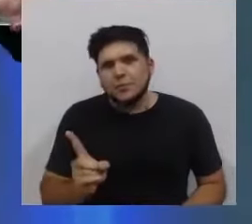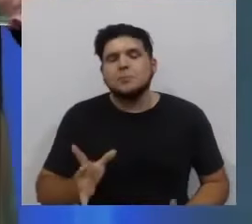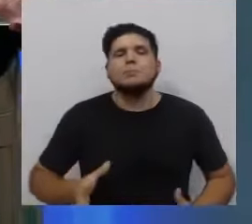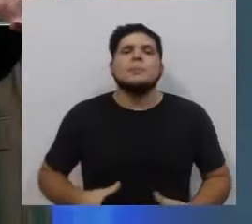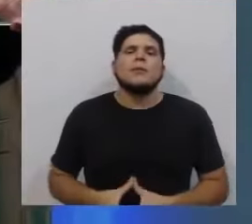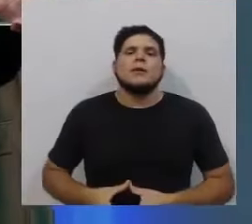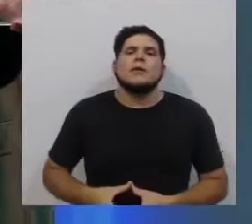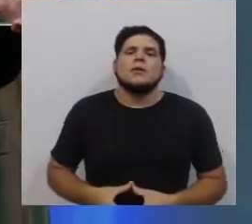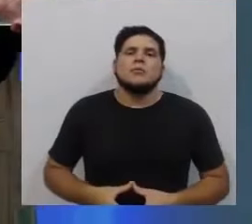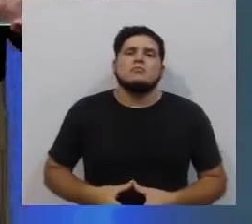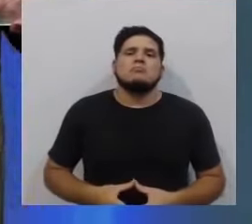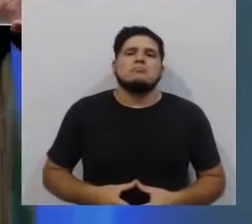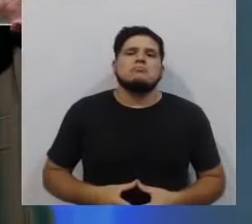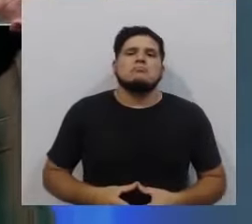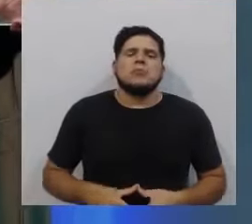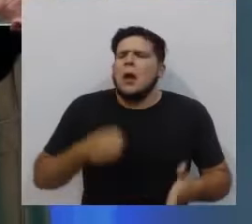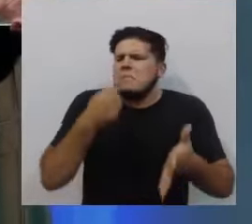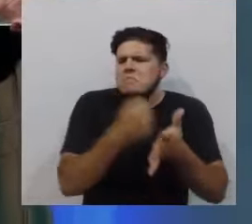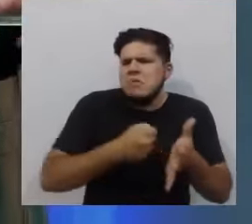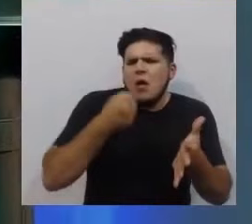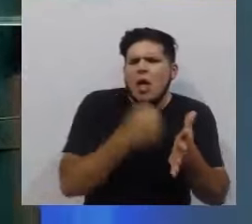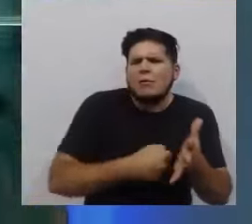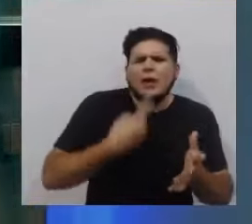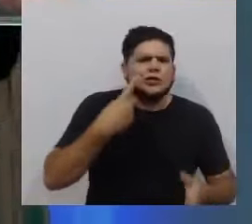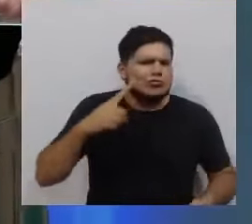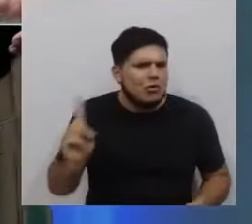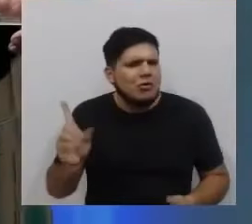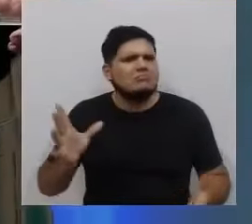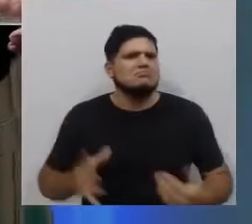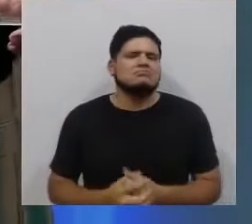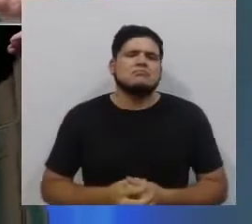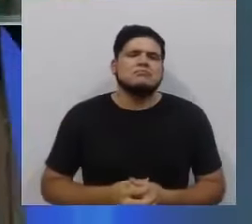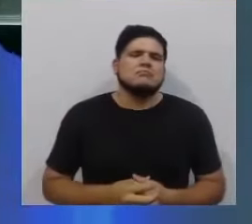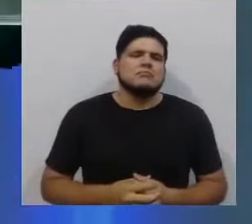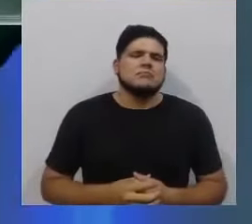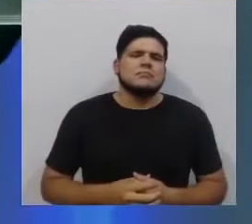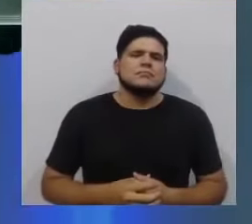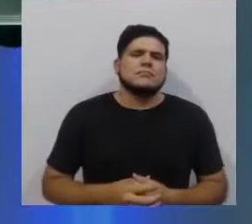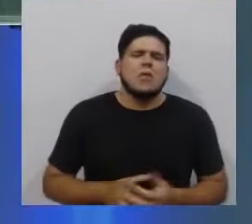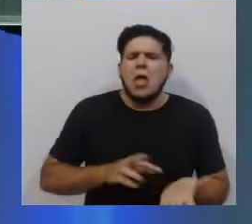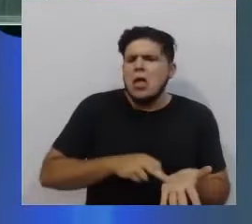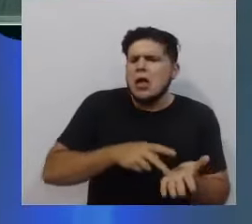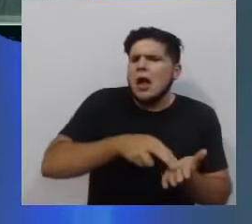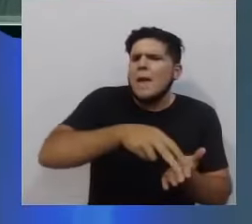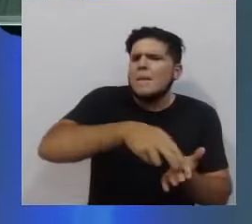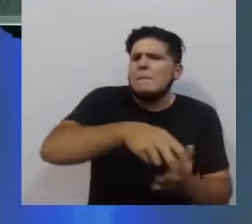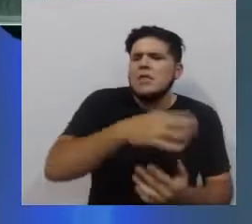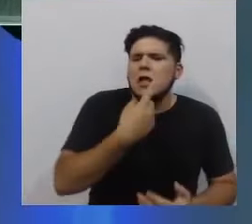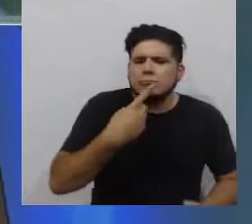con su fuerza pelea con sus fuerzas lucha con sus limitaciones y el hombre cree lograr cosas